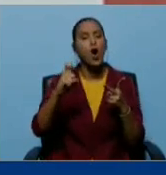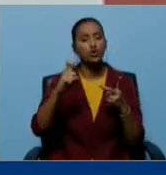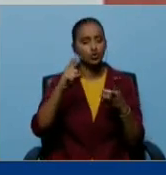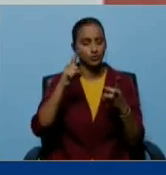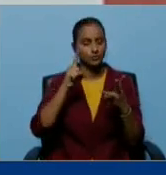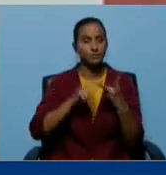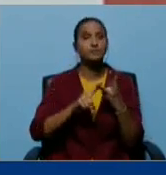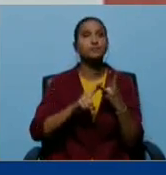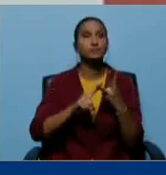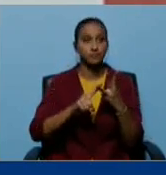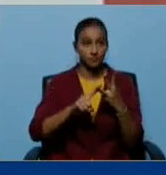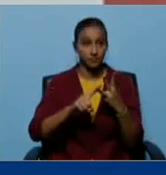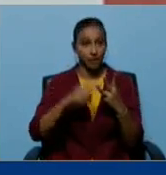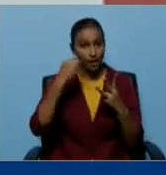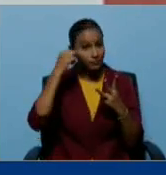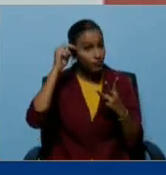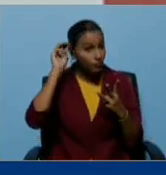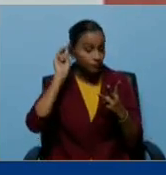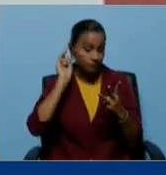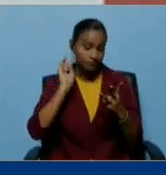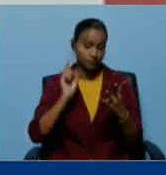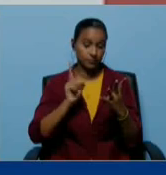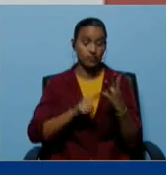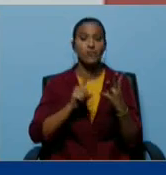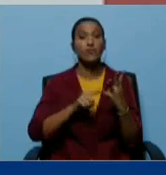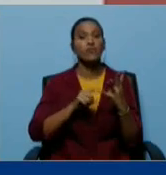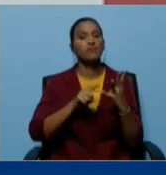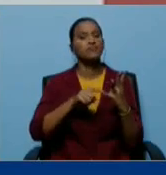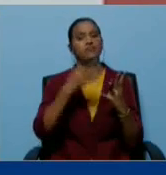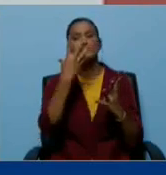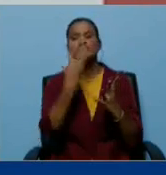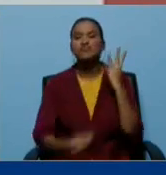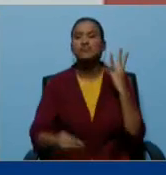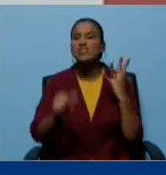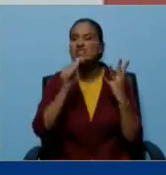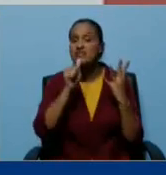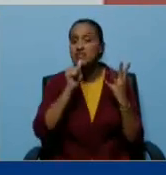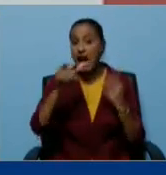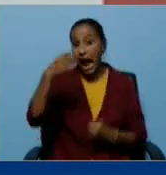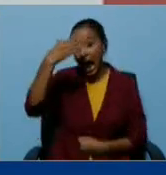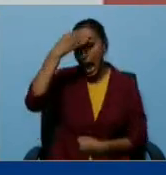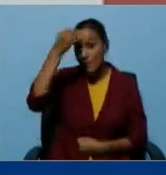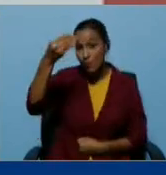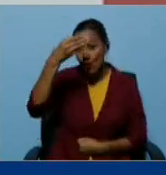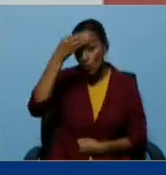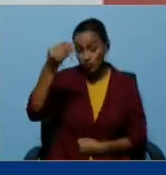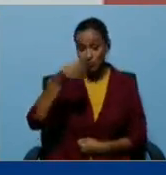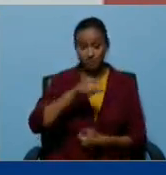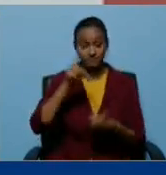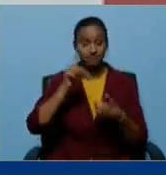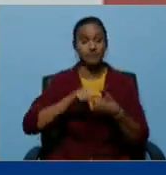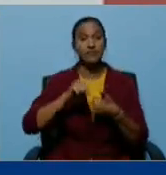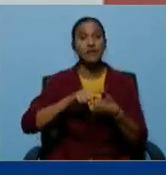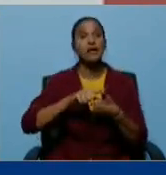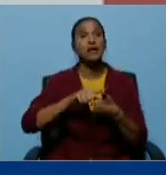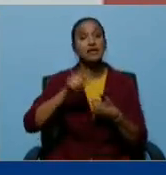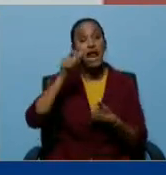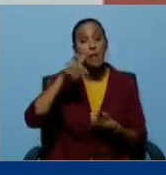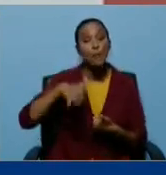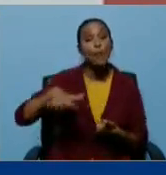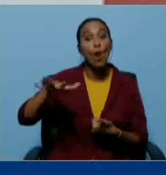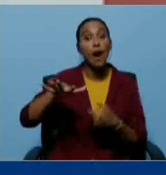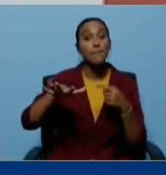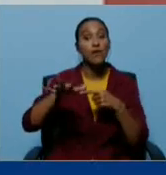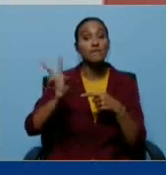Fascista, el cobarde ausente y huido de Edmundo González y el pueblo de Venezuela. Y